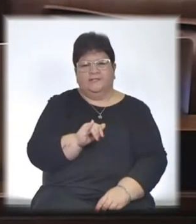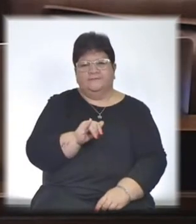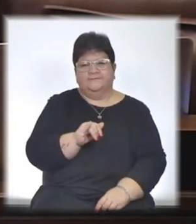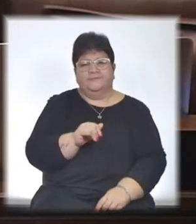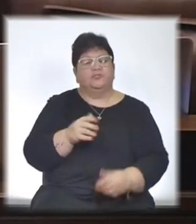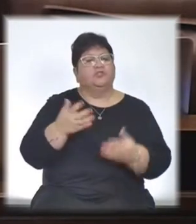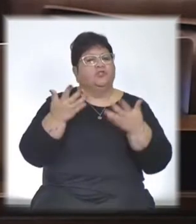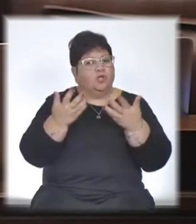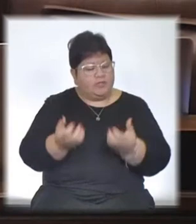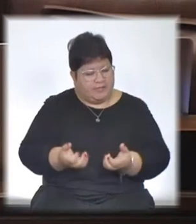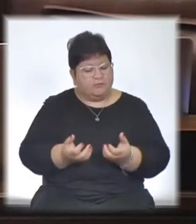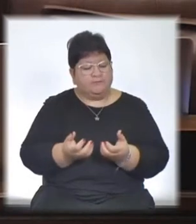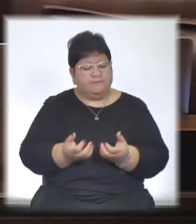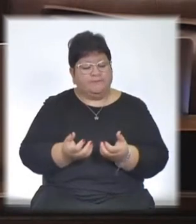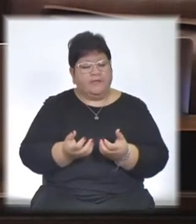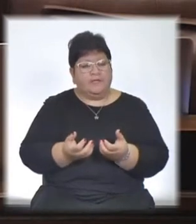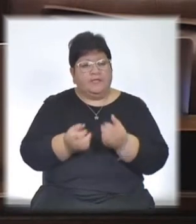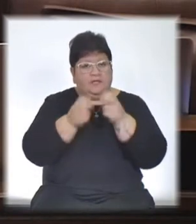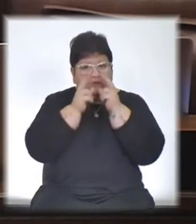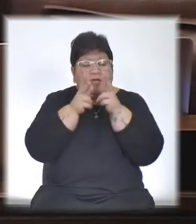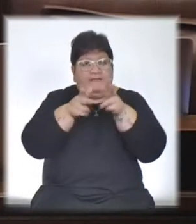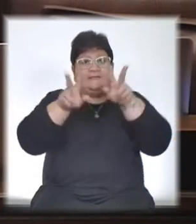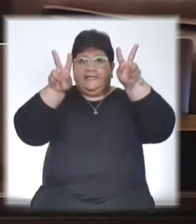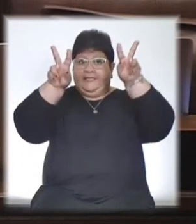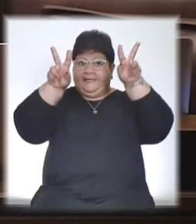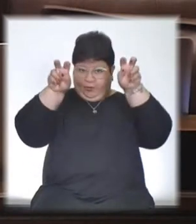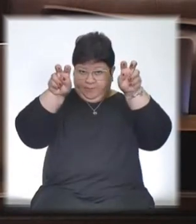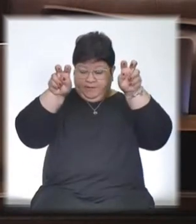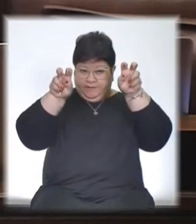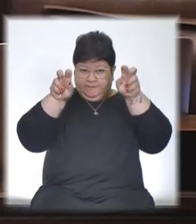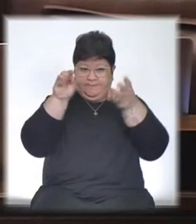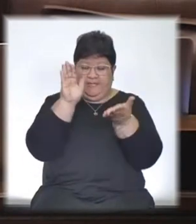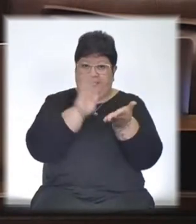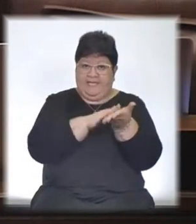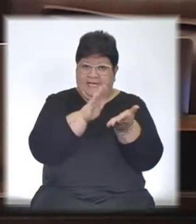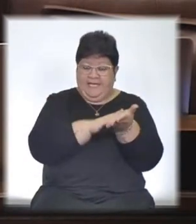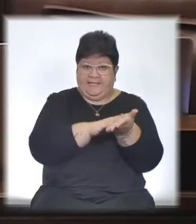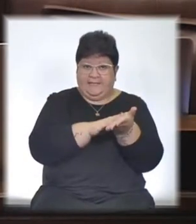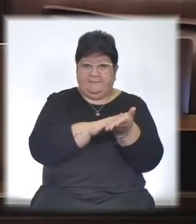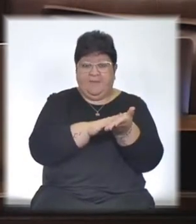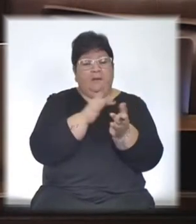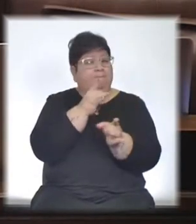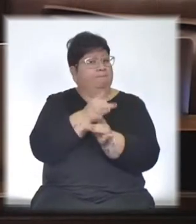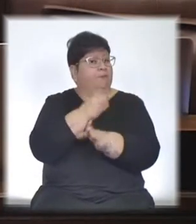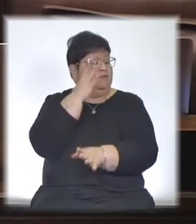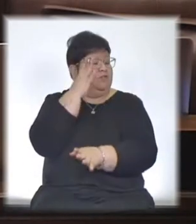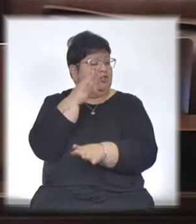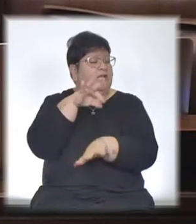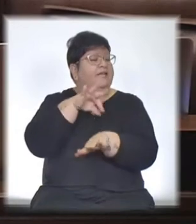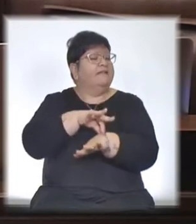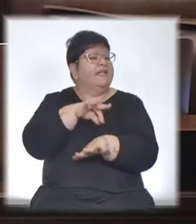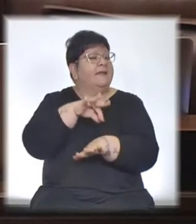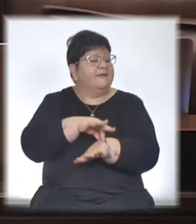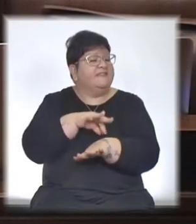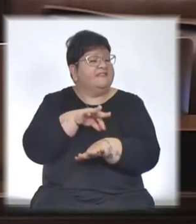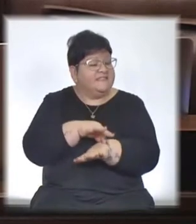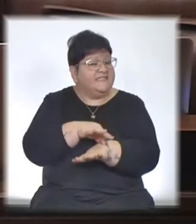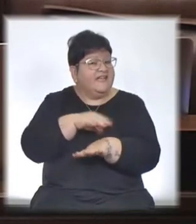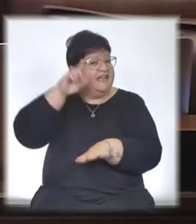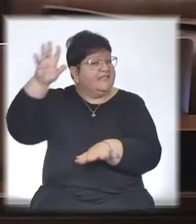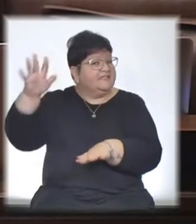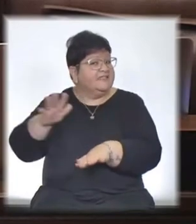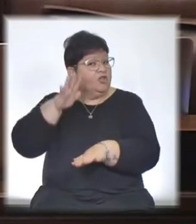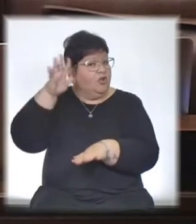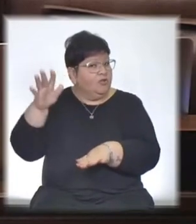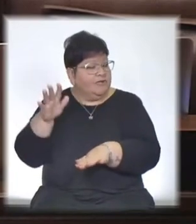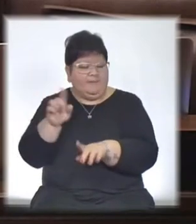Quiero que estas palabras que voy a decir ahora queden entre comillas en el acta. Profesionales de la medicina y la psicología, quiero que queden entre comillas, porque